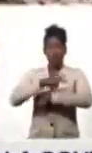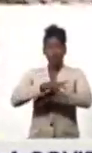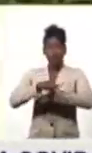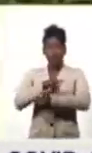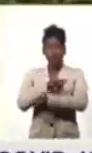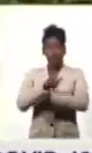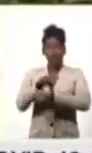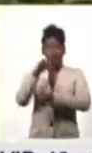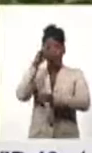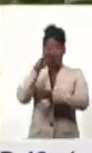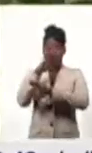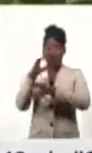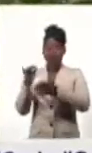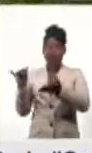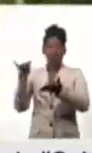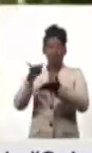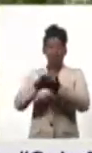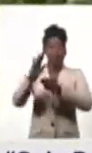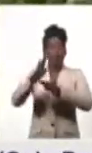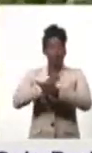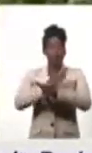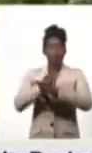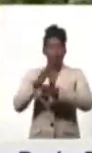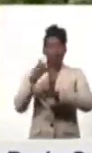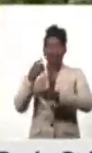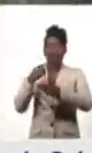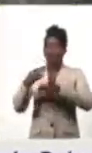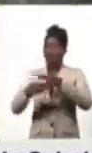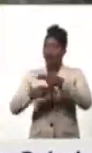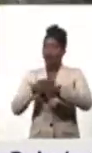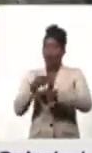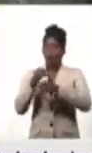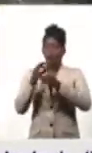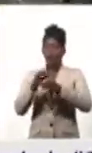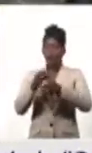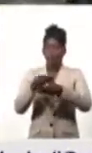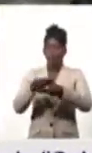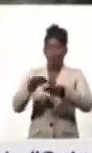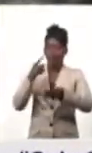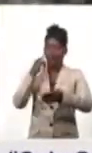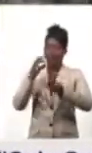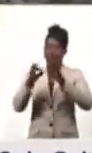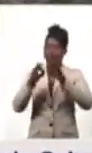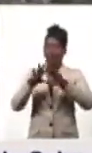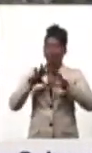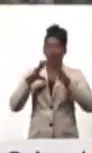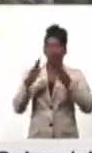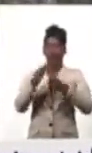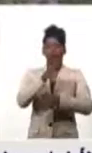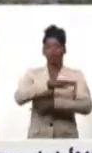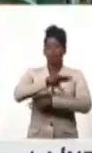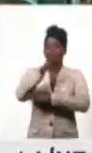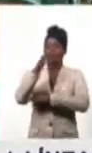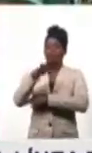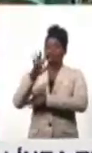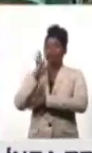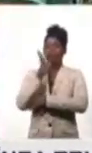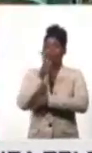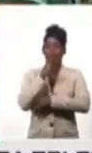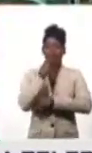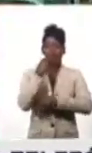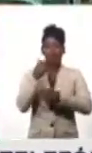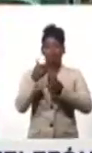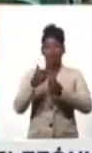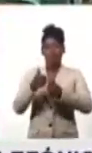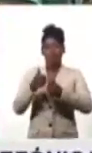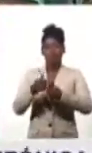Ernesto Palacio, quien desde Niquero en el sur de Granma hace de la protección y cuidado del medio ambiente más que una profesión,